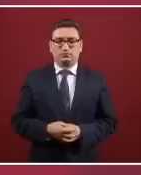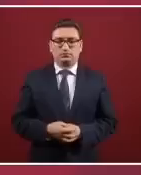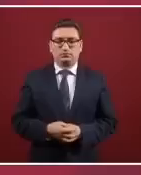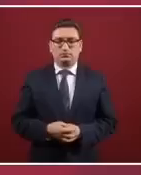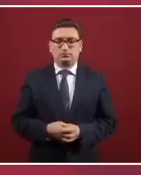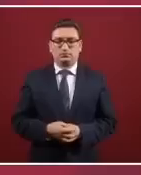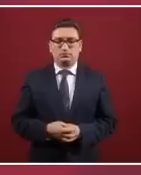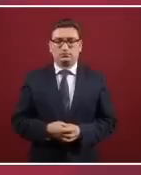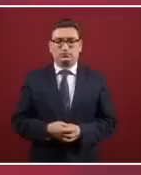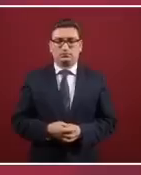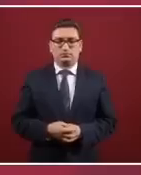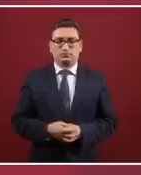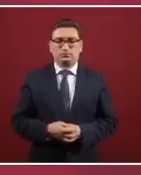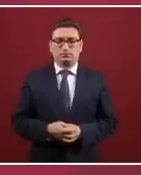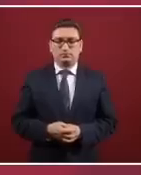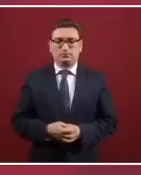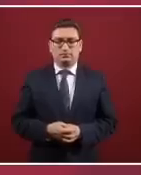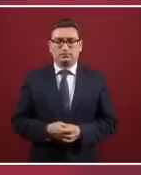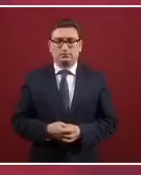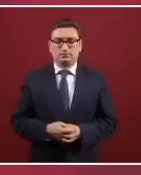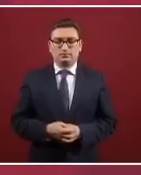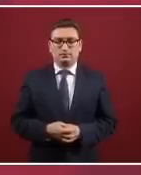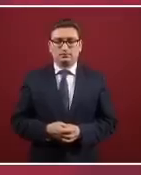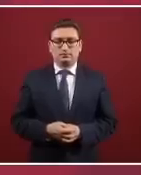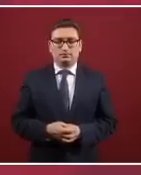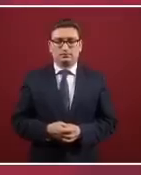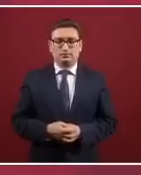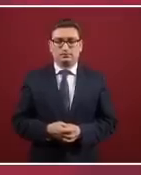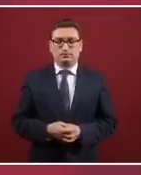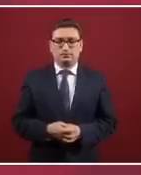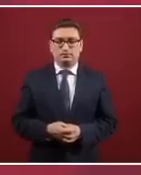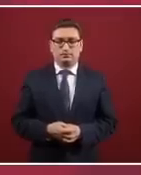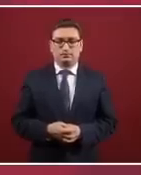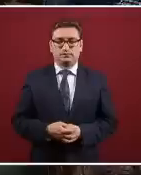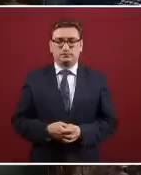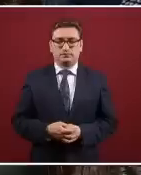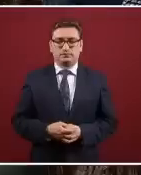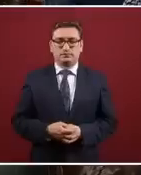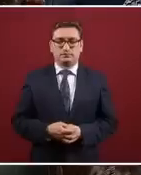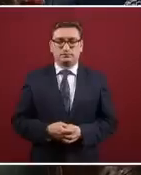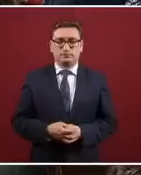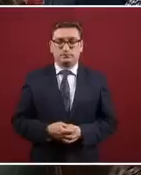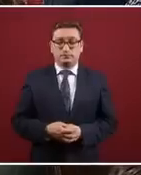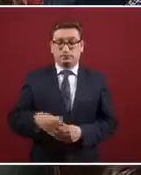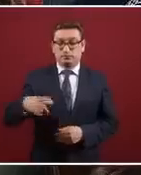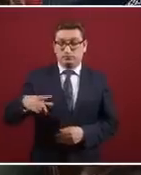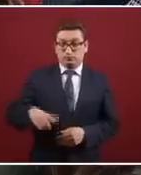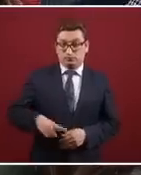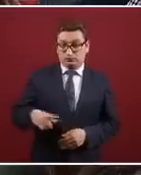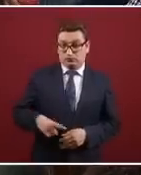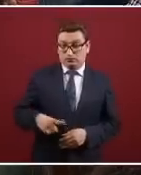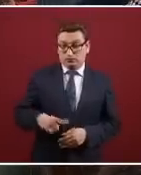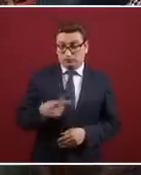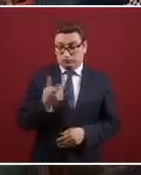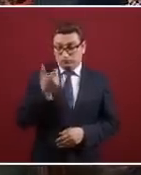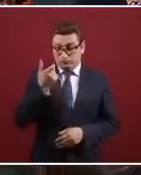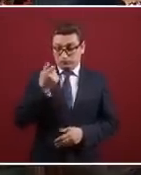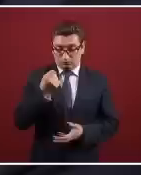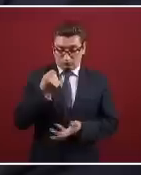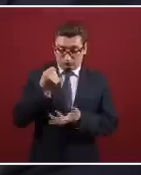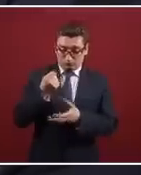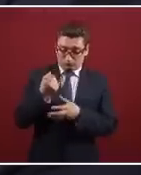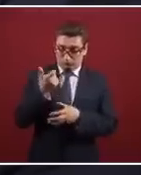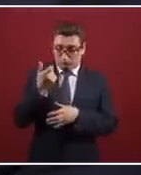se habían utilizado los fondos de la partida secreta durante el gobierno de